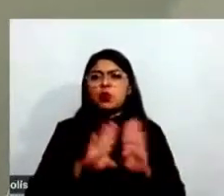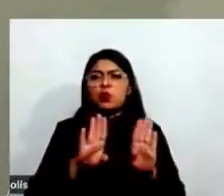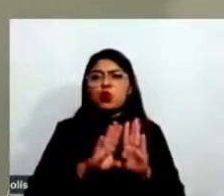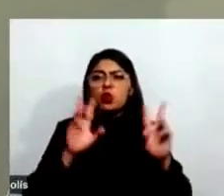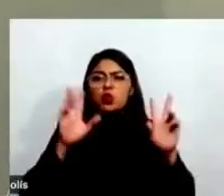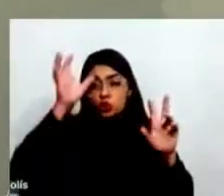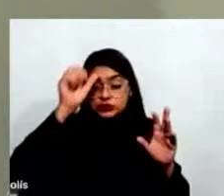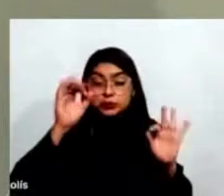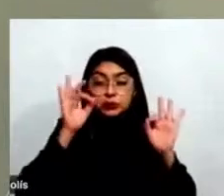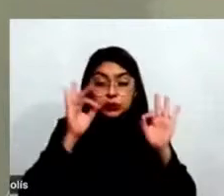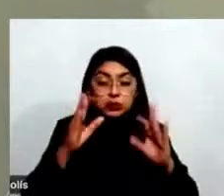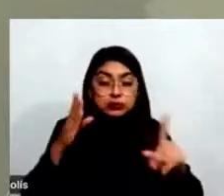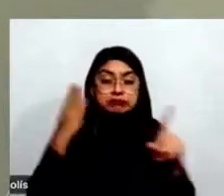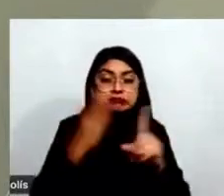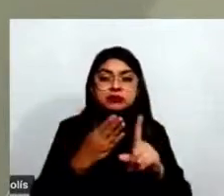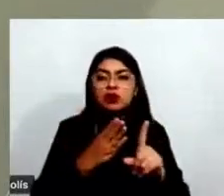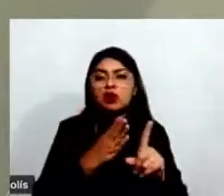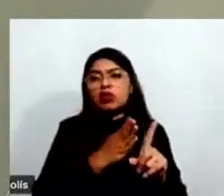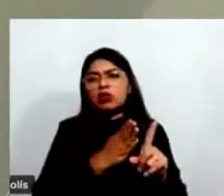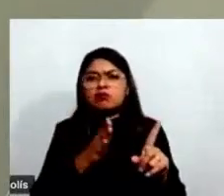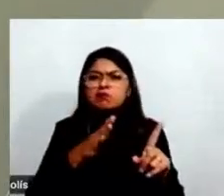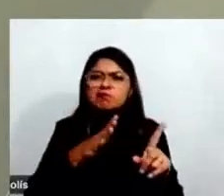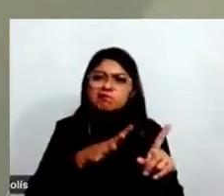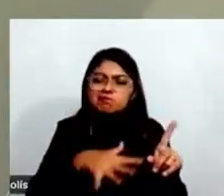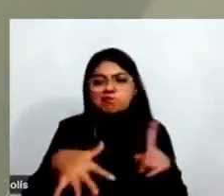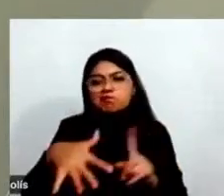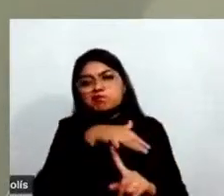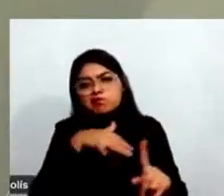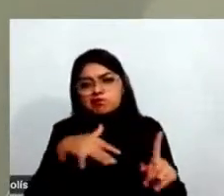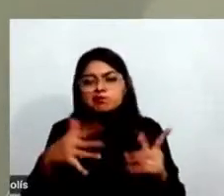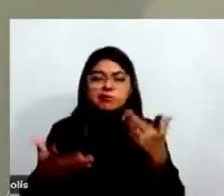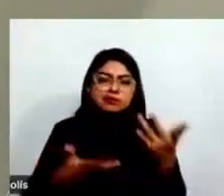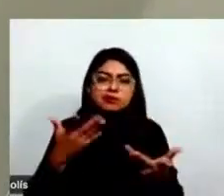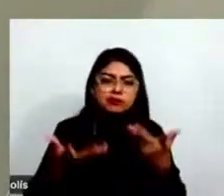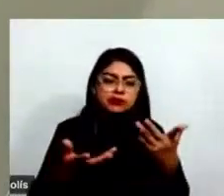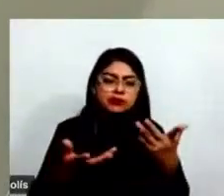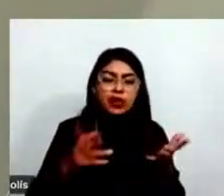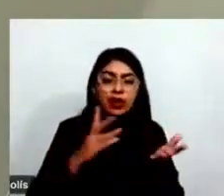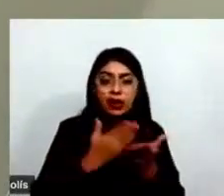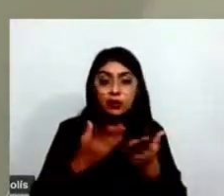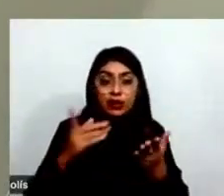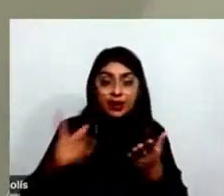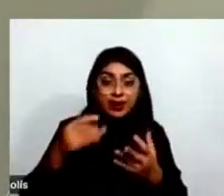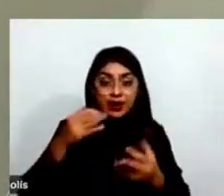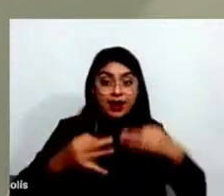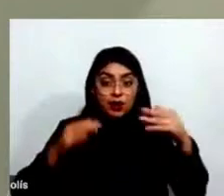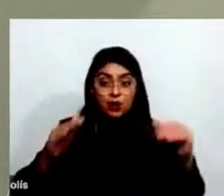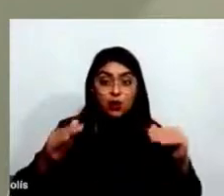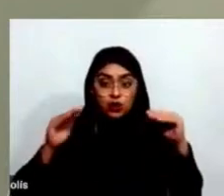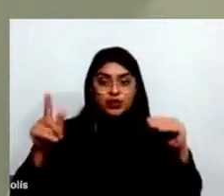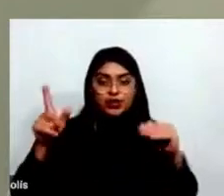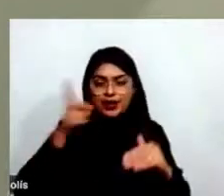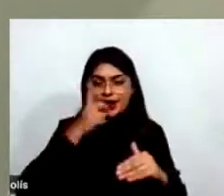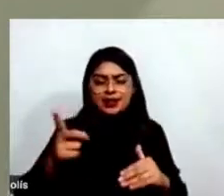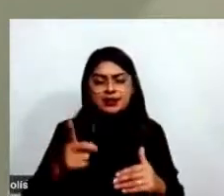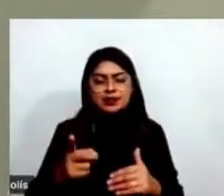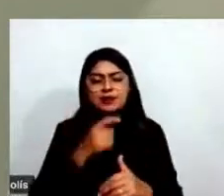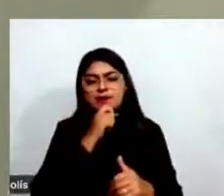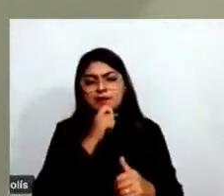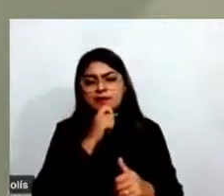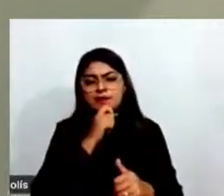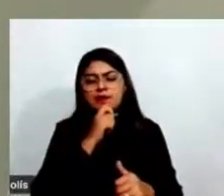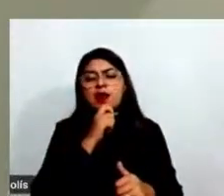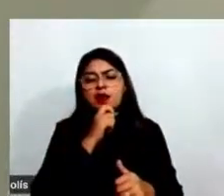Precisamente, y eso es un tema que también, pues que la Corte finalmente, la postura de la Corte ha sido, bueno, sí se van a permitir